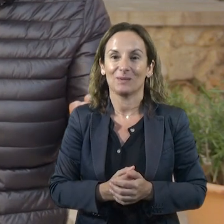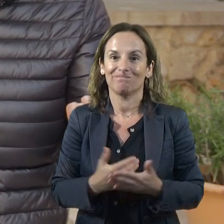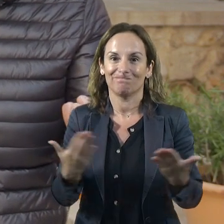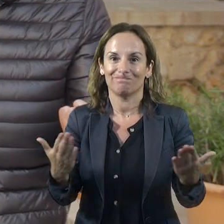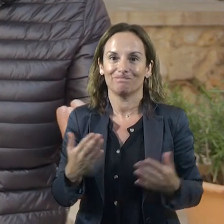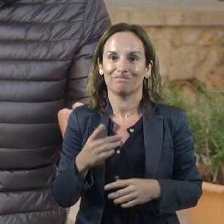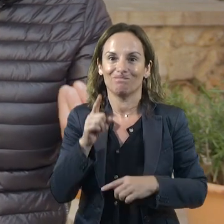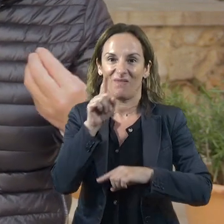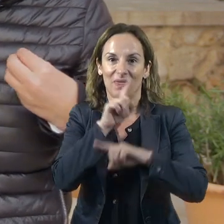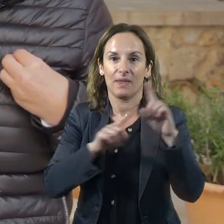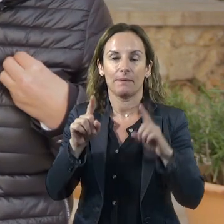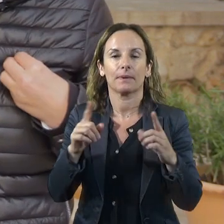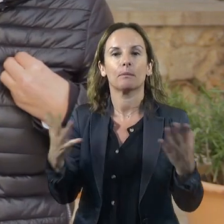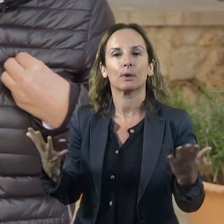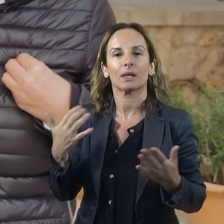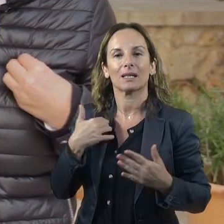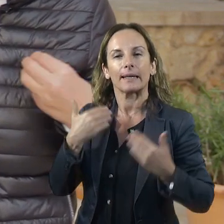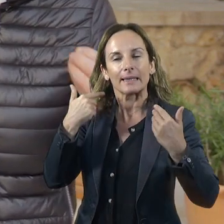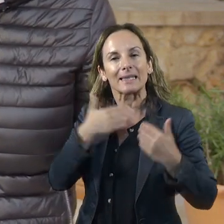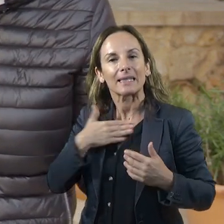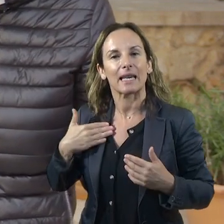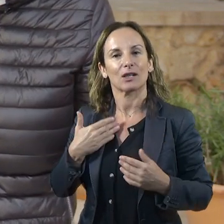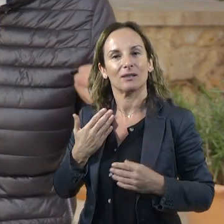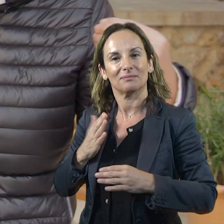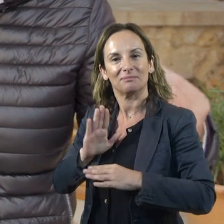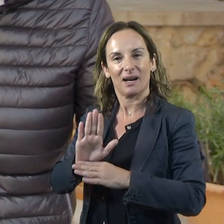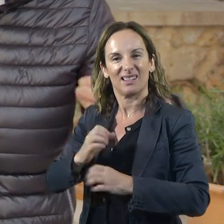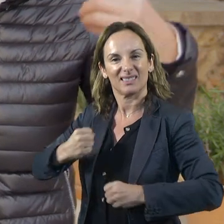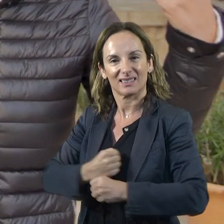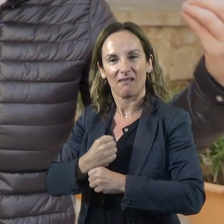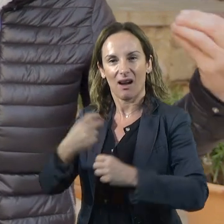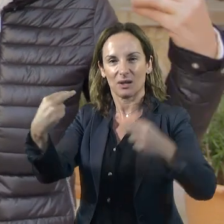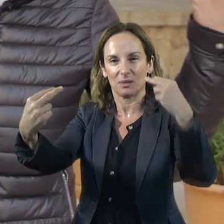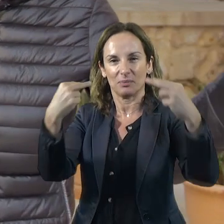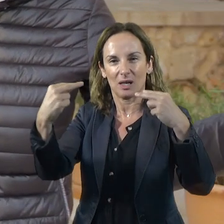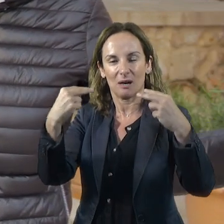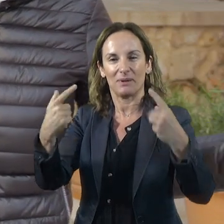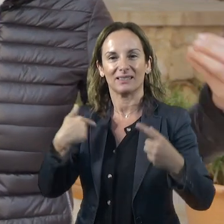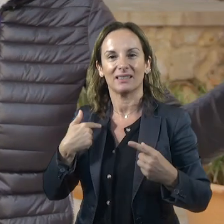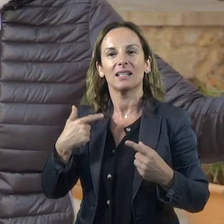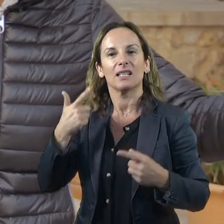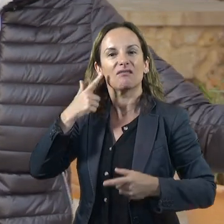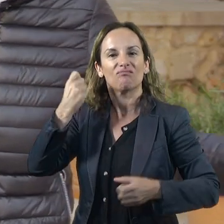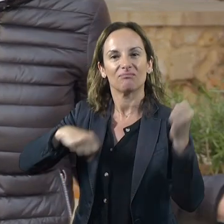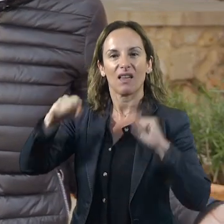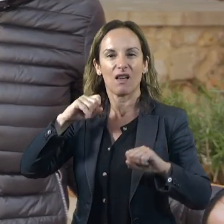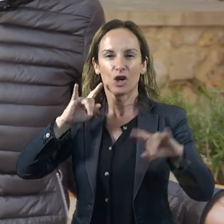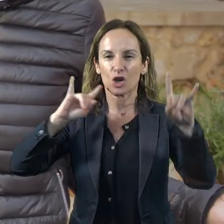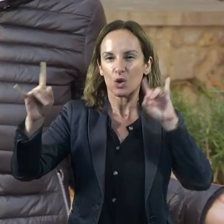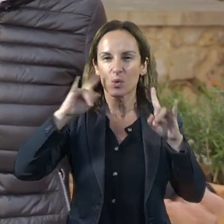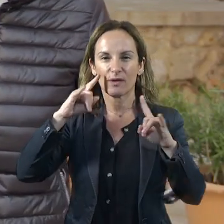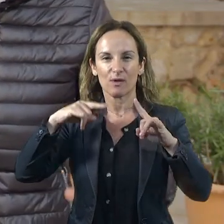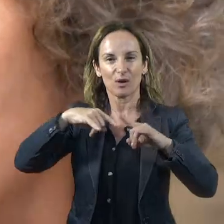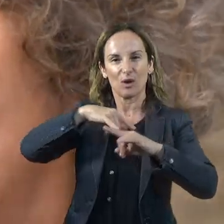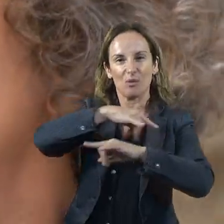estar trabajando delante de la gente y cuando tu exposición está viva y se mueve y suena y hay gente con la